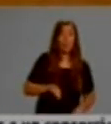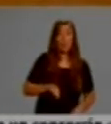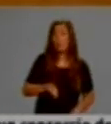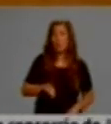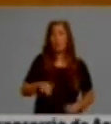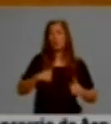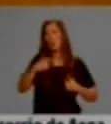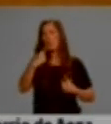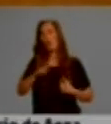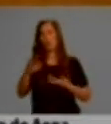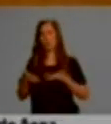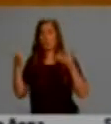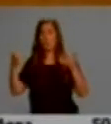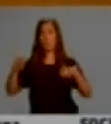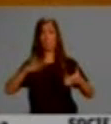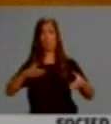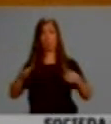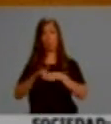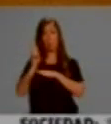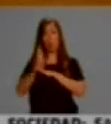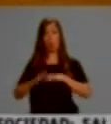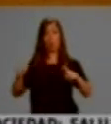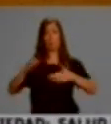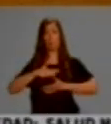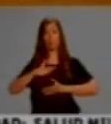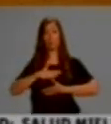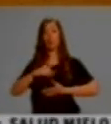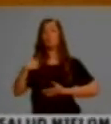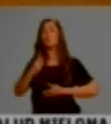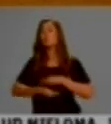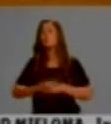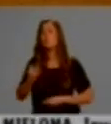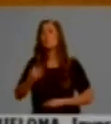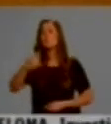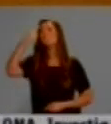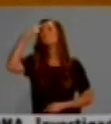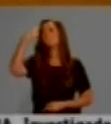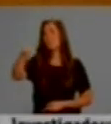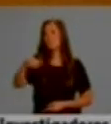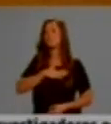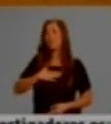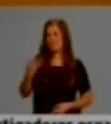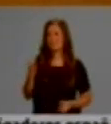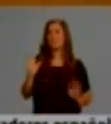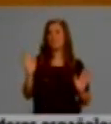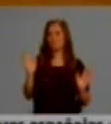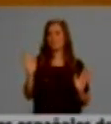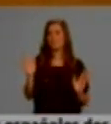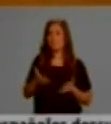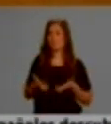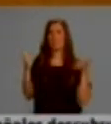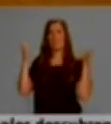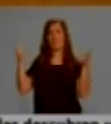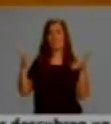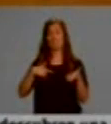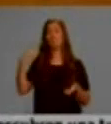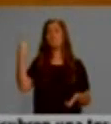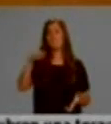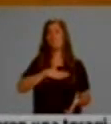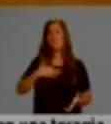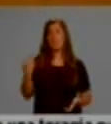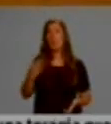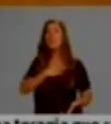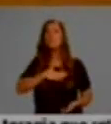le quiero decir que nuestro grupo parlamentario, nosotros sabemos lo que queremos. Y sabemos lo que